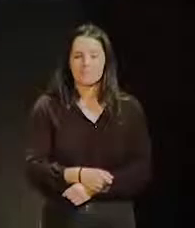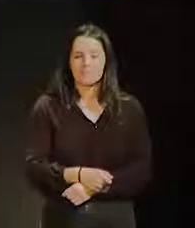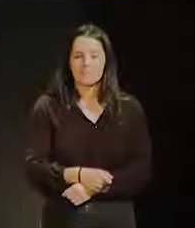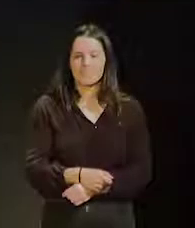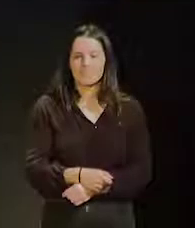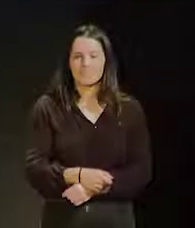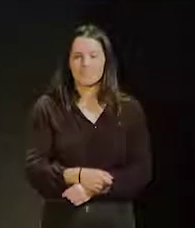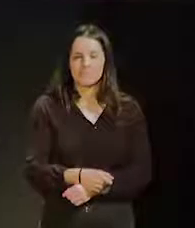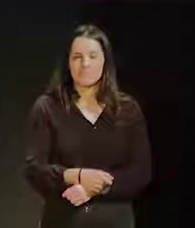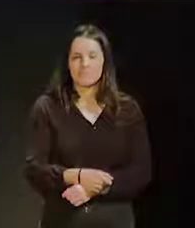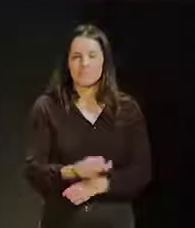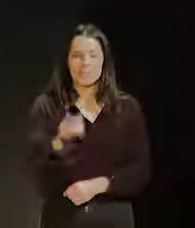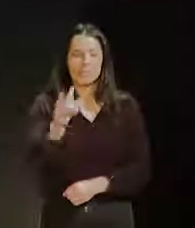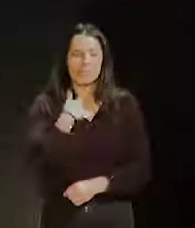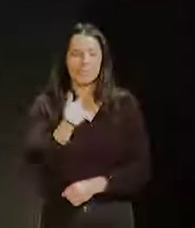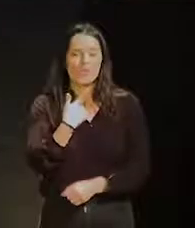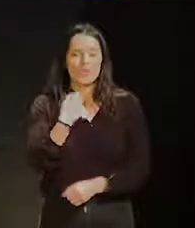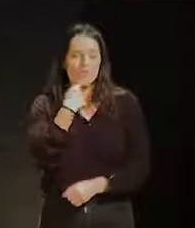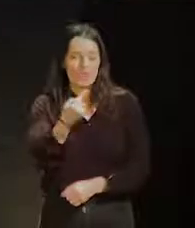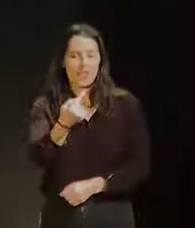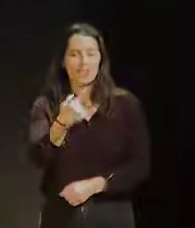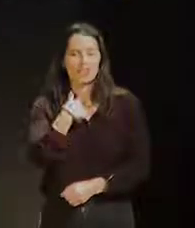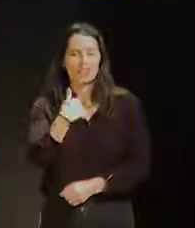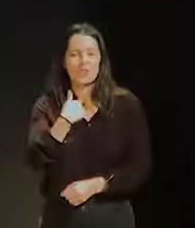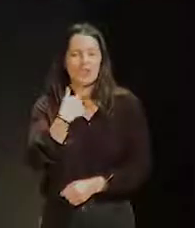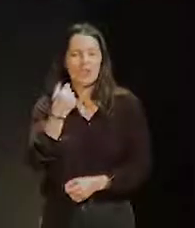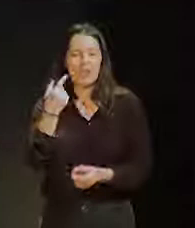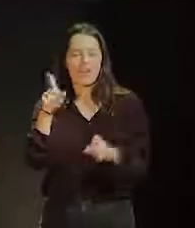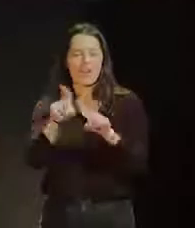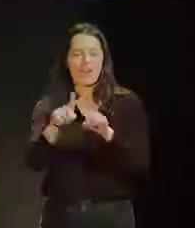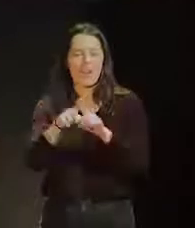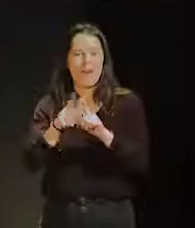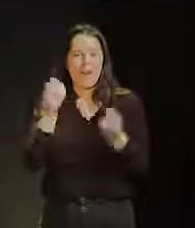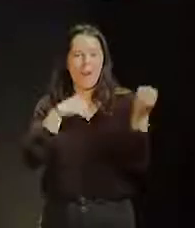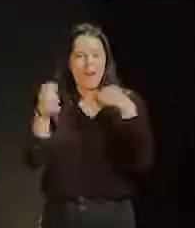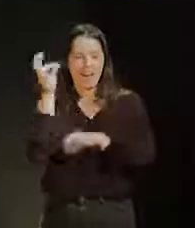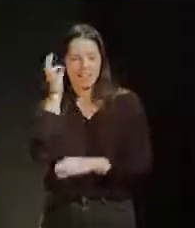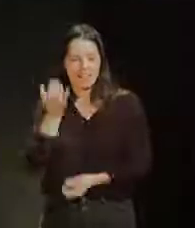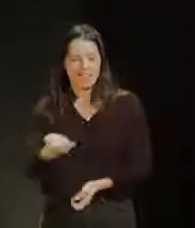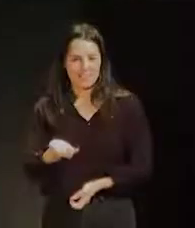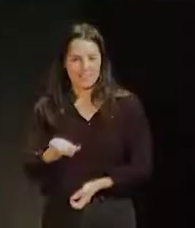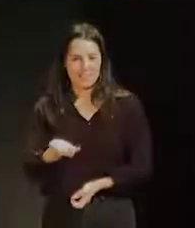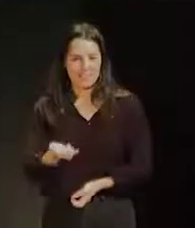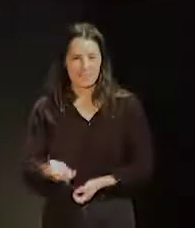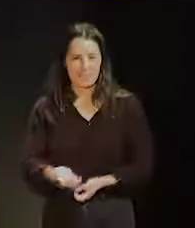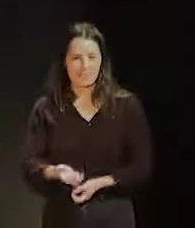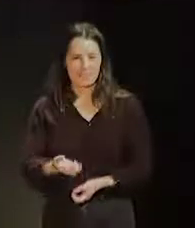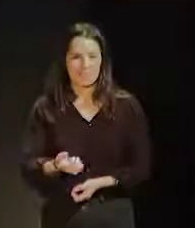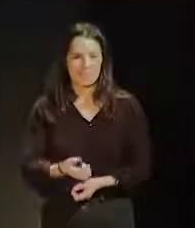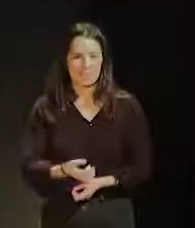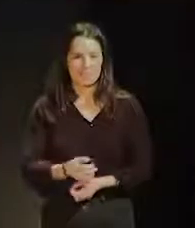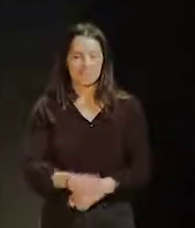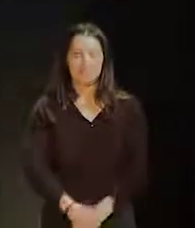una actriz. Me gusta porque además lo que yo estudié fue